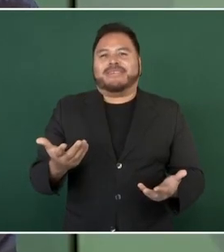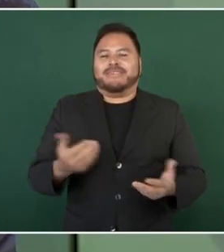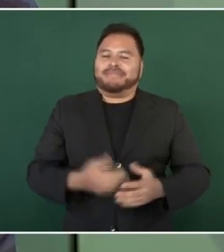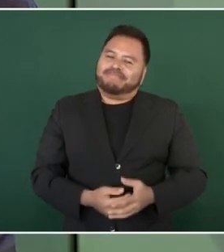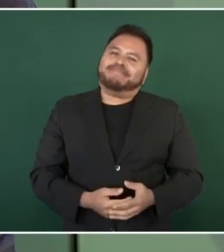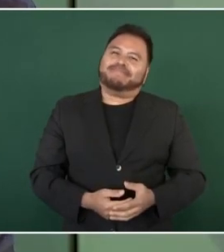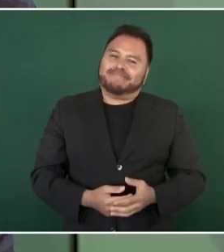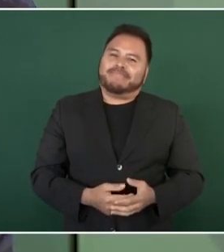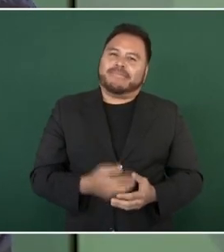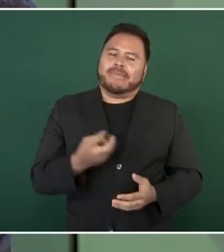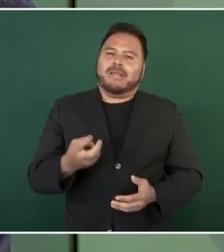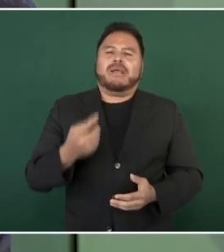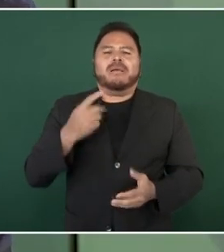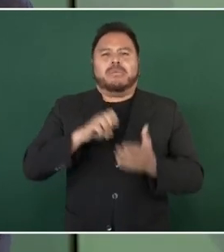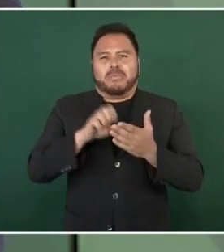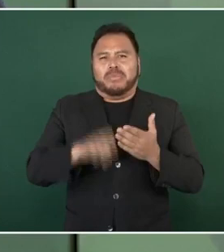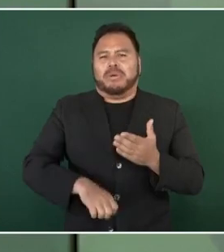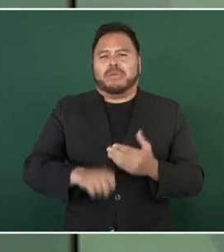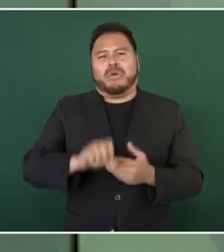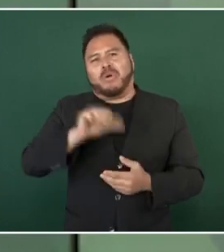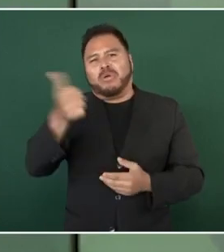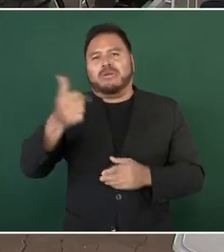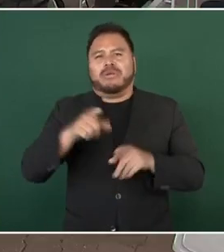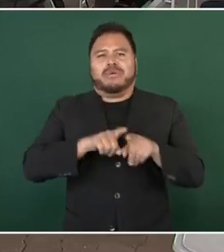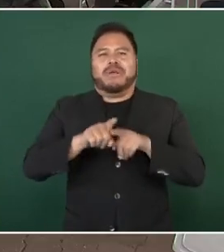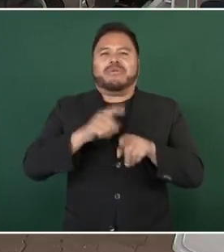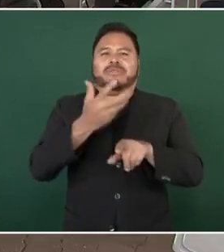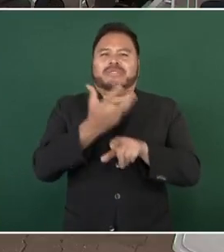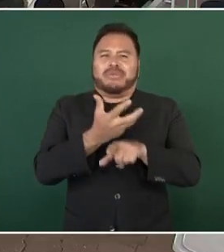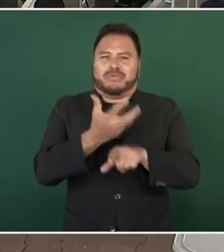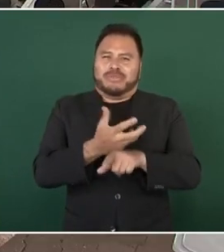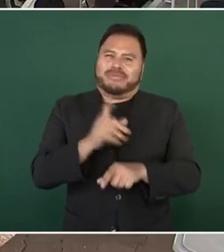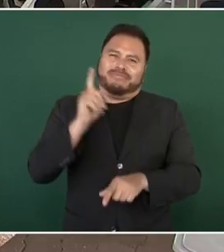están padeciendo nuestros hermanos estadounidenses